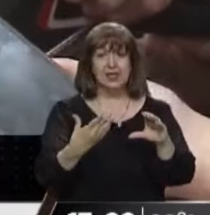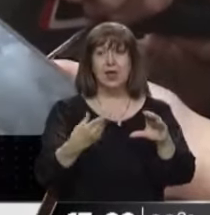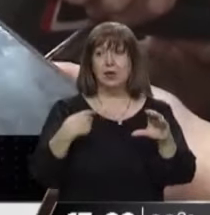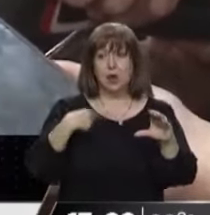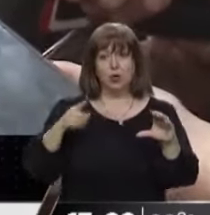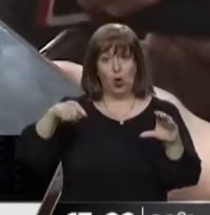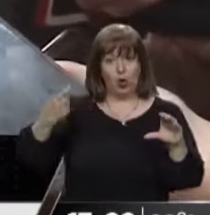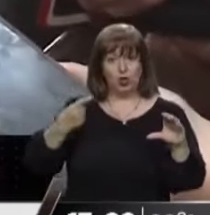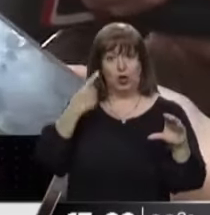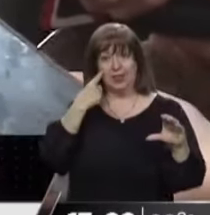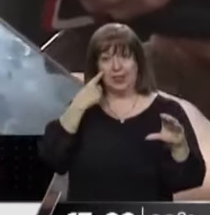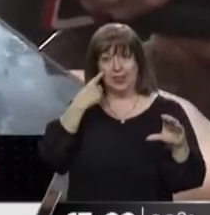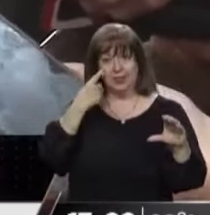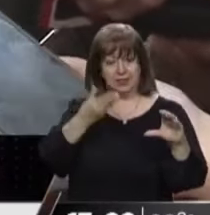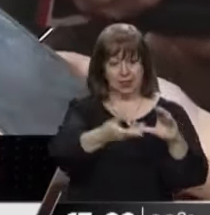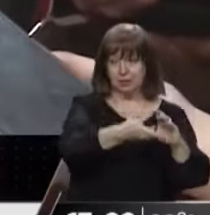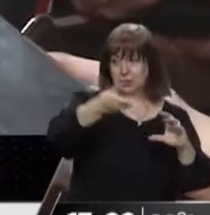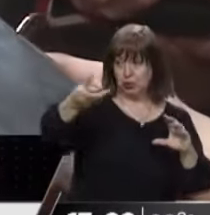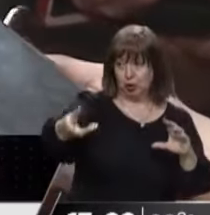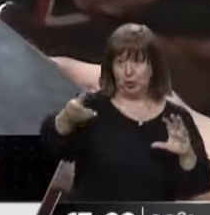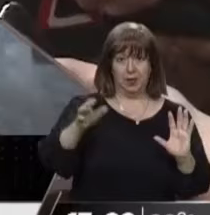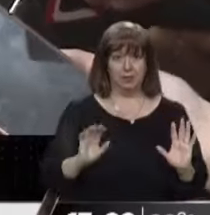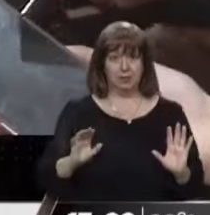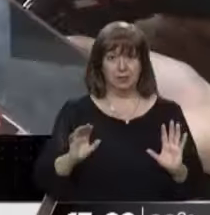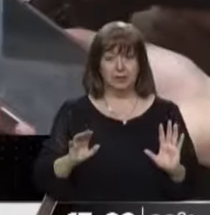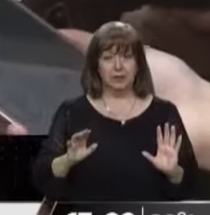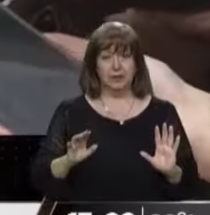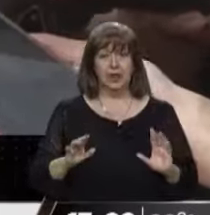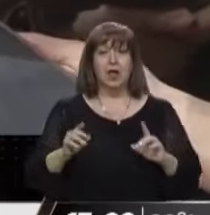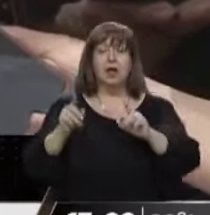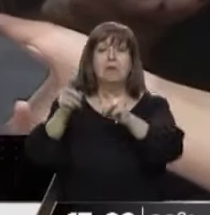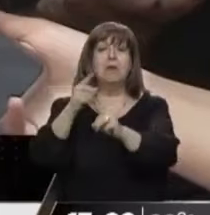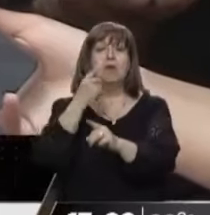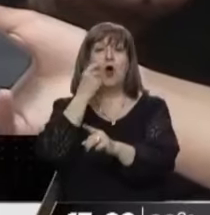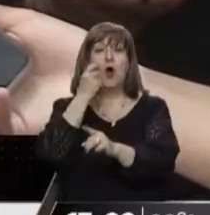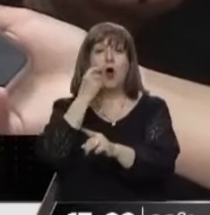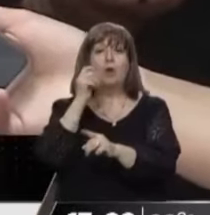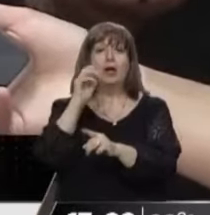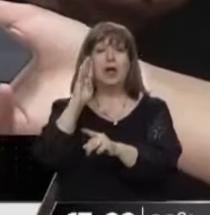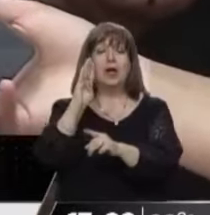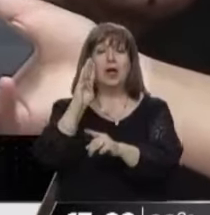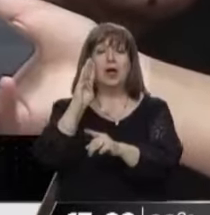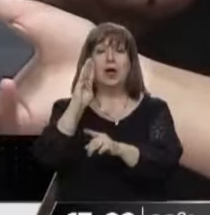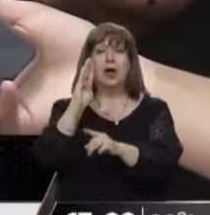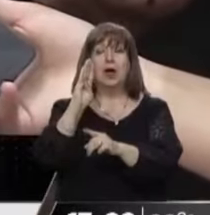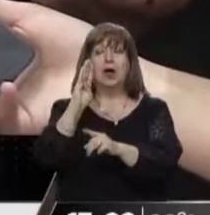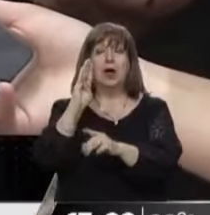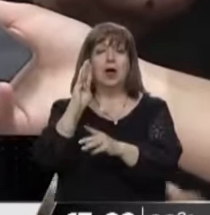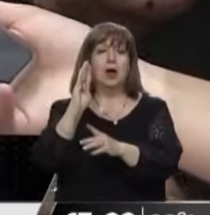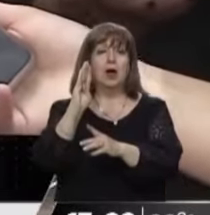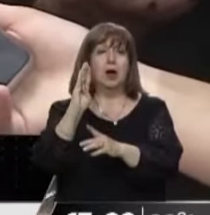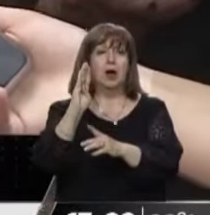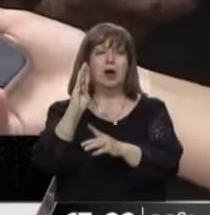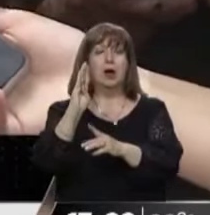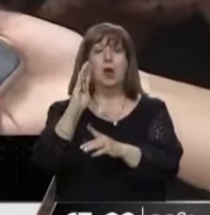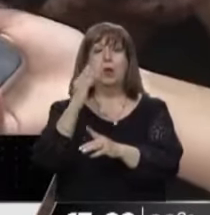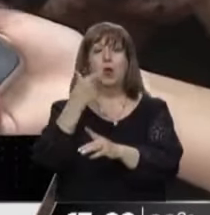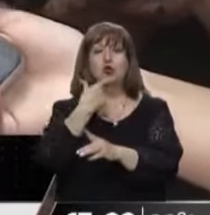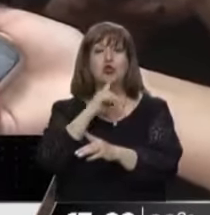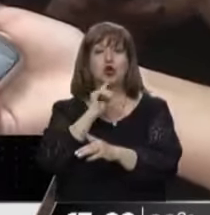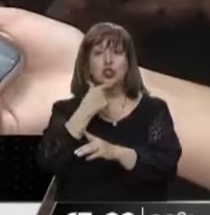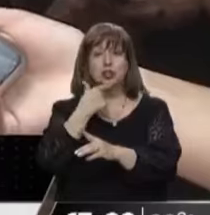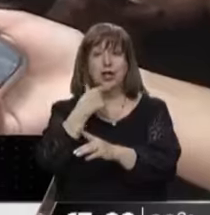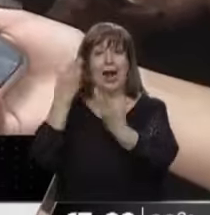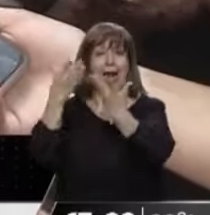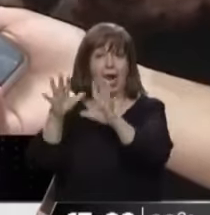este municipio. Ante las injerencias que puede haber ocasionado algunos temas, entre ellos primero la renuncia, que eso me